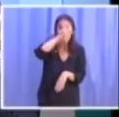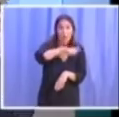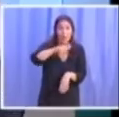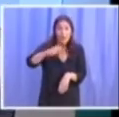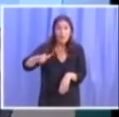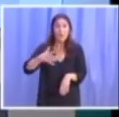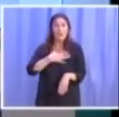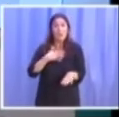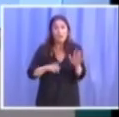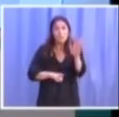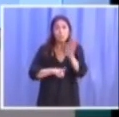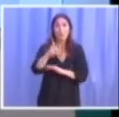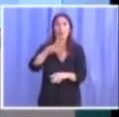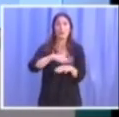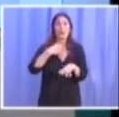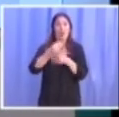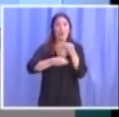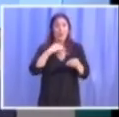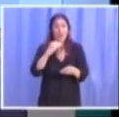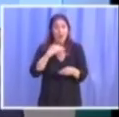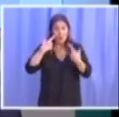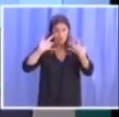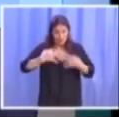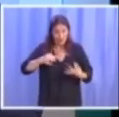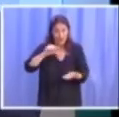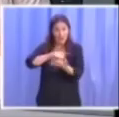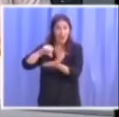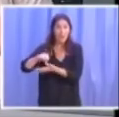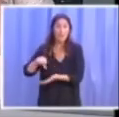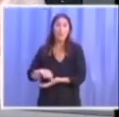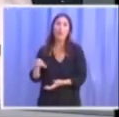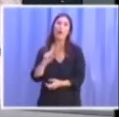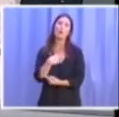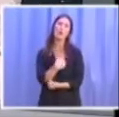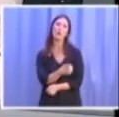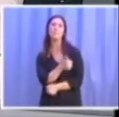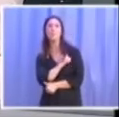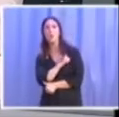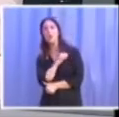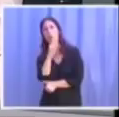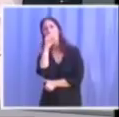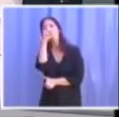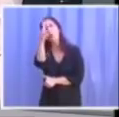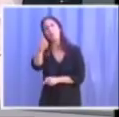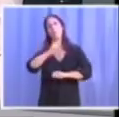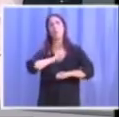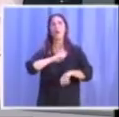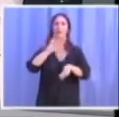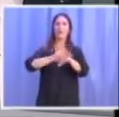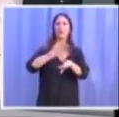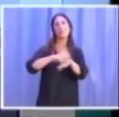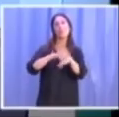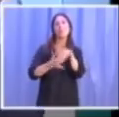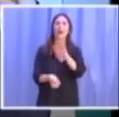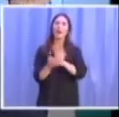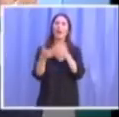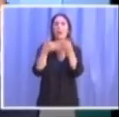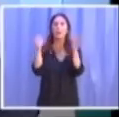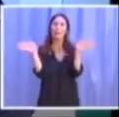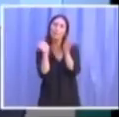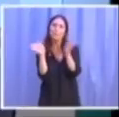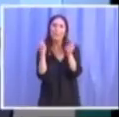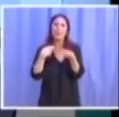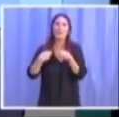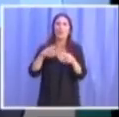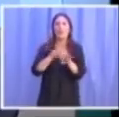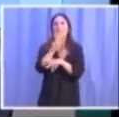quiere progresar y que quiere hacer algo en nuestra ciudad no se tire un año entero esperando una licencia para abrir un pequeño negocio en La